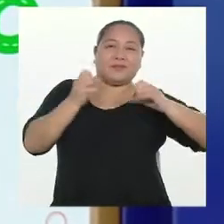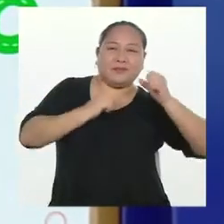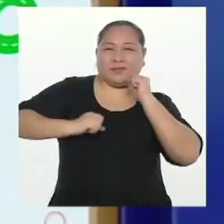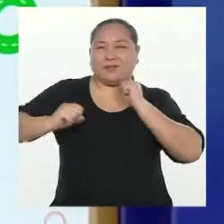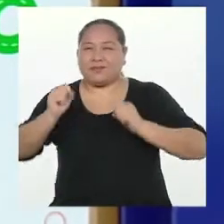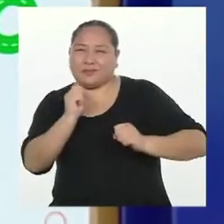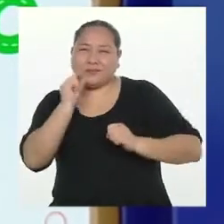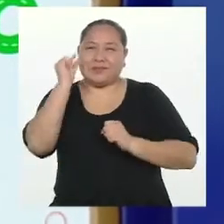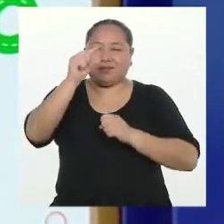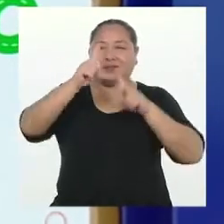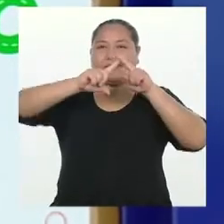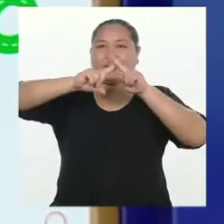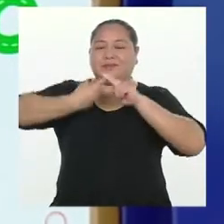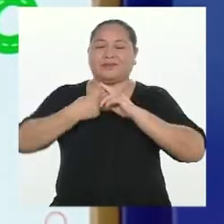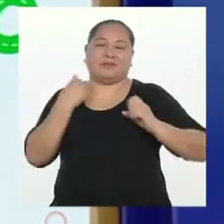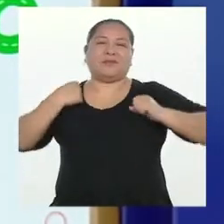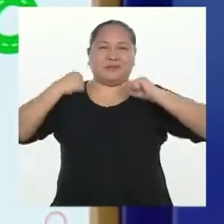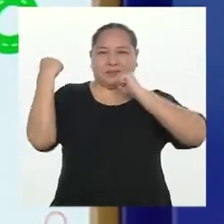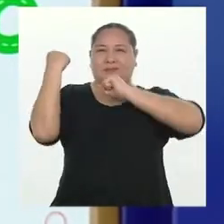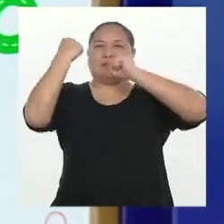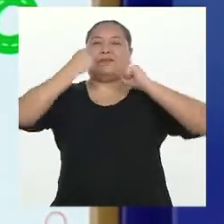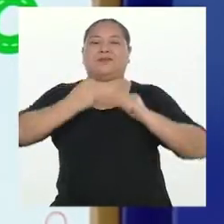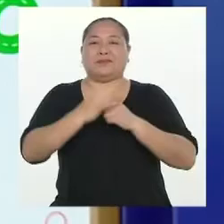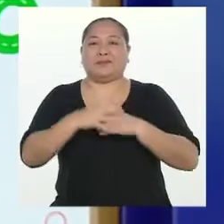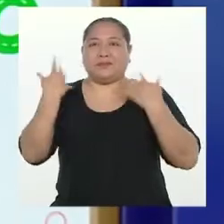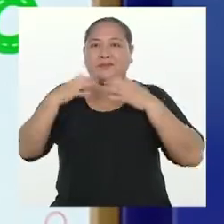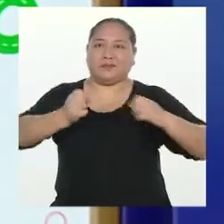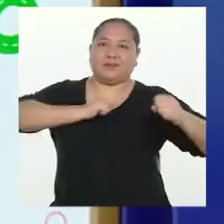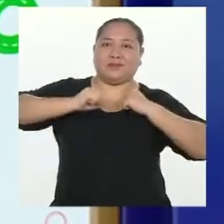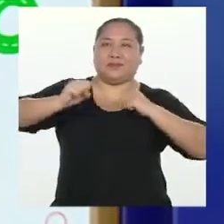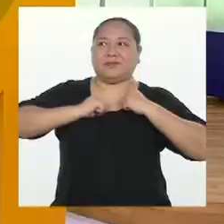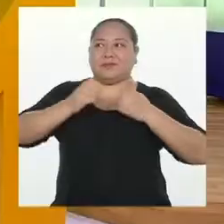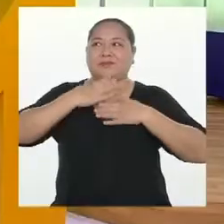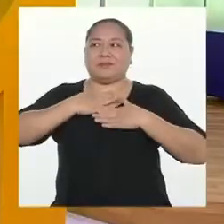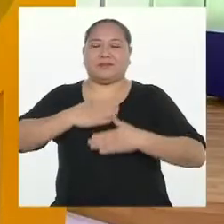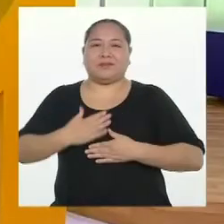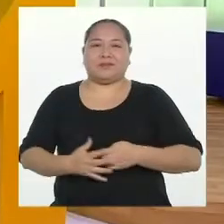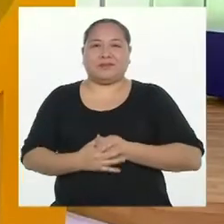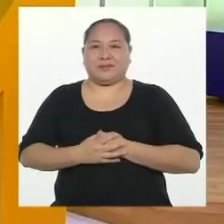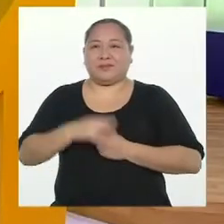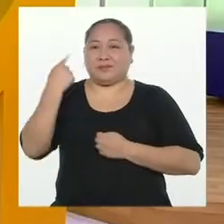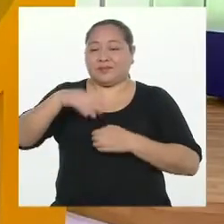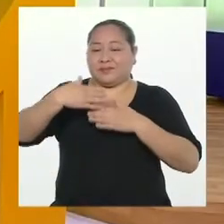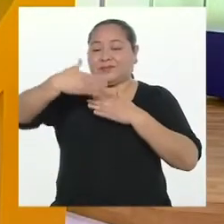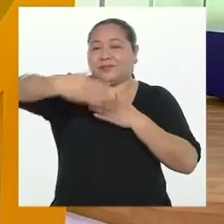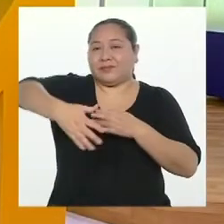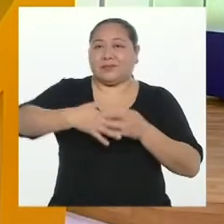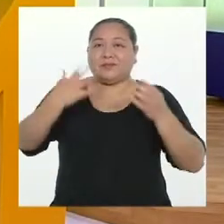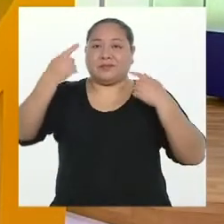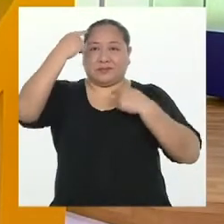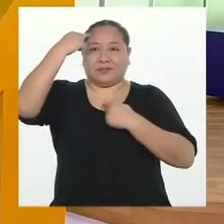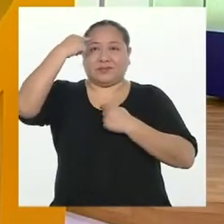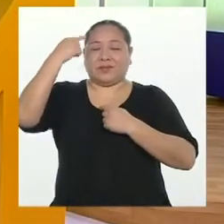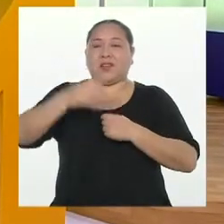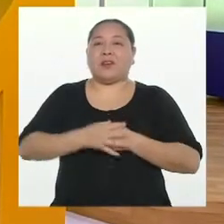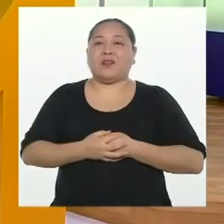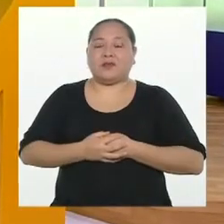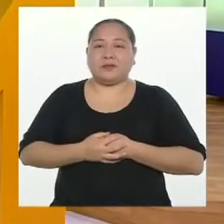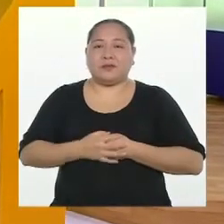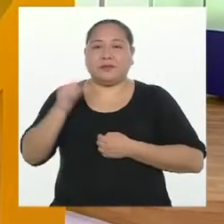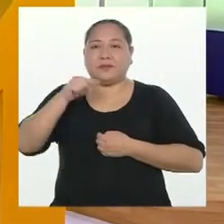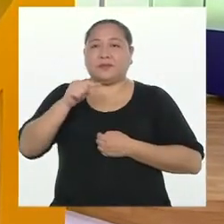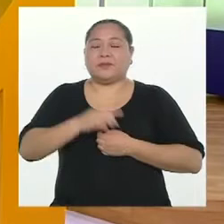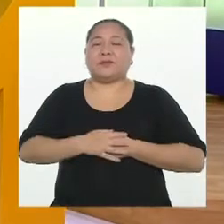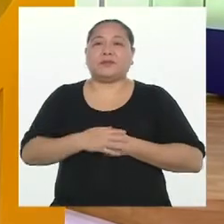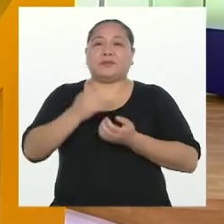un poco para empezar con toda la energía. Así activamos el cuerpo y por consiguiente nuestra mente. Así que vamos con